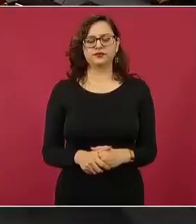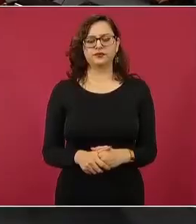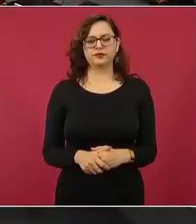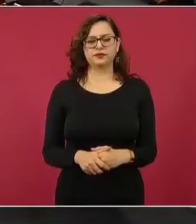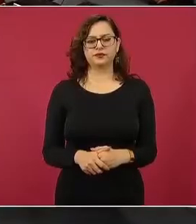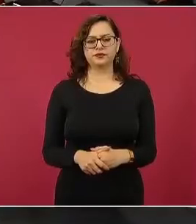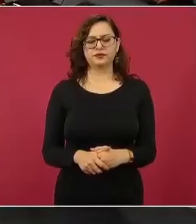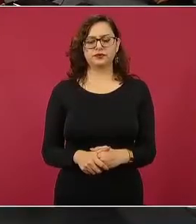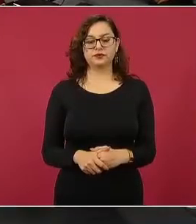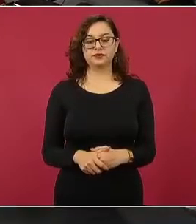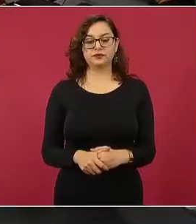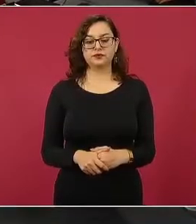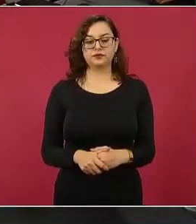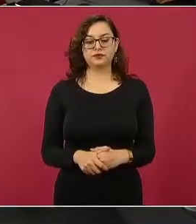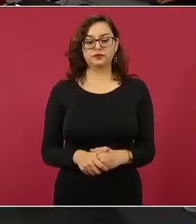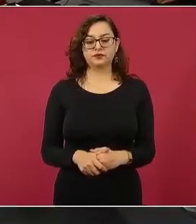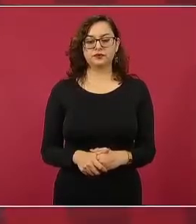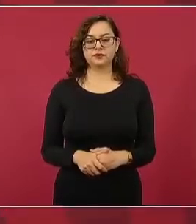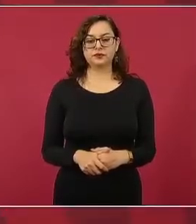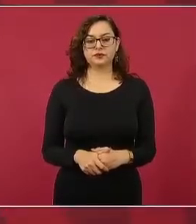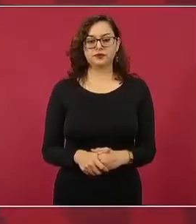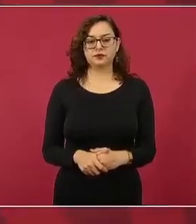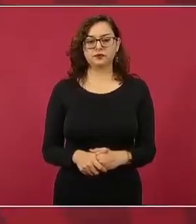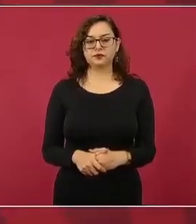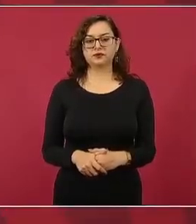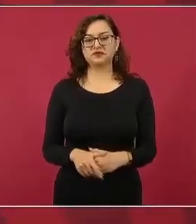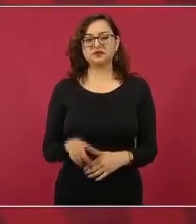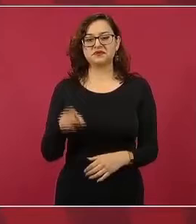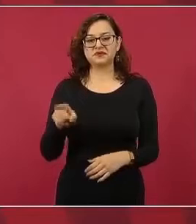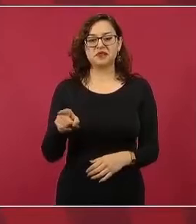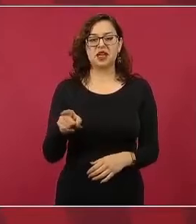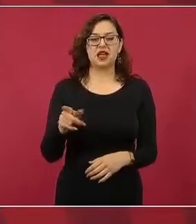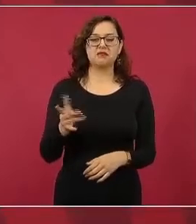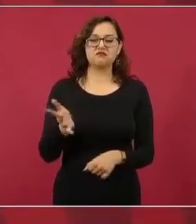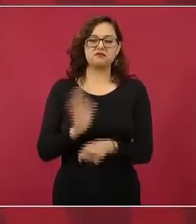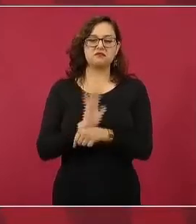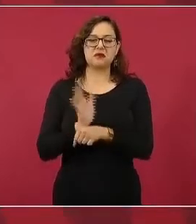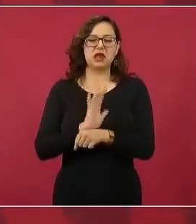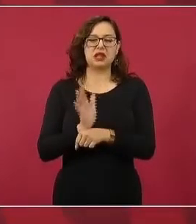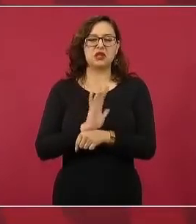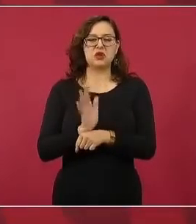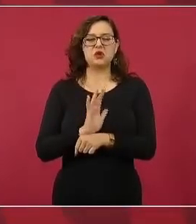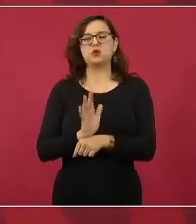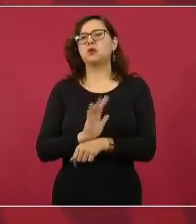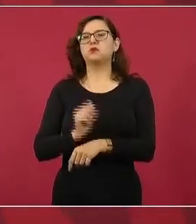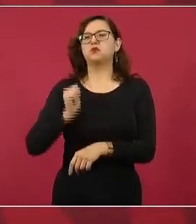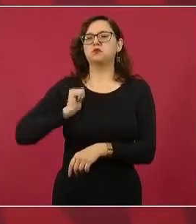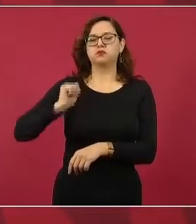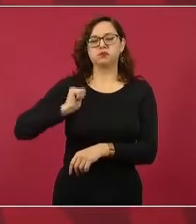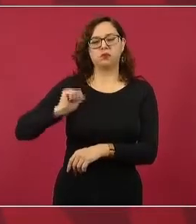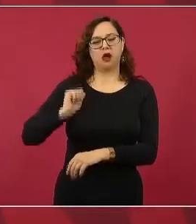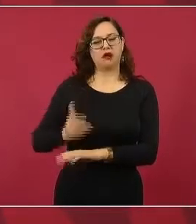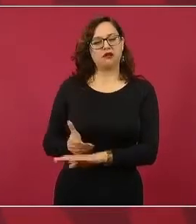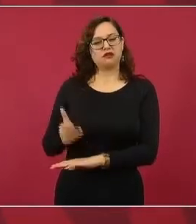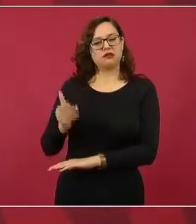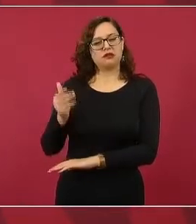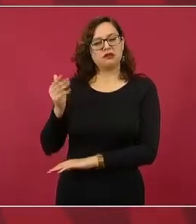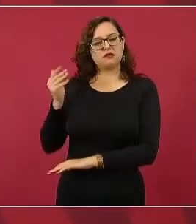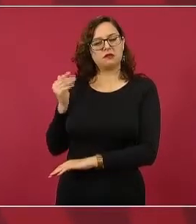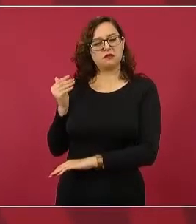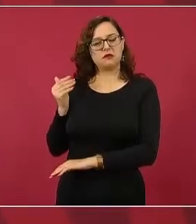triunfa la revolución, ya en los últimos días, triunfa la revolución cubana y todavía están los casinos.